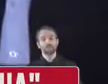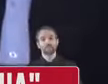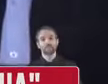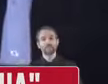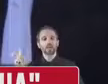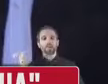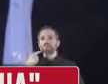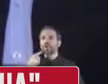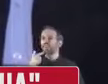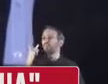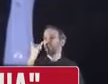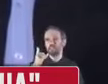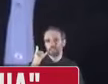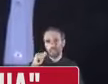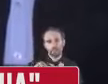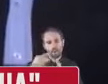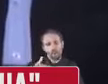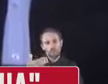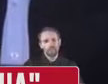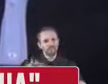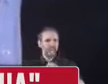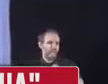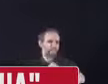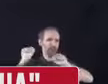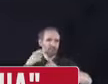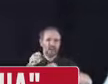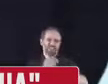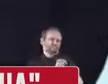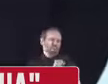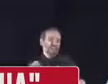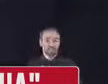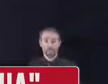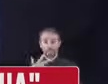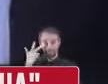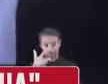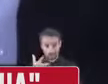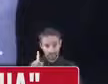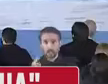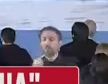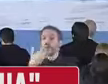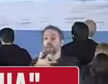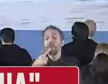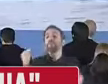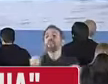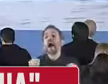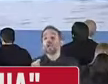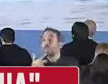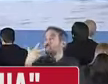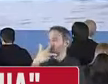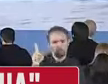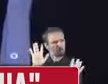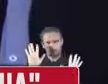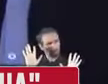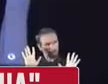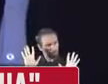mismo decía el conurbano va a explotar va a reventar esto y no lo decía con maldad uno no lo